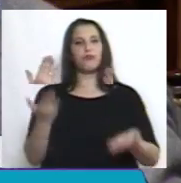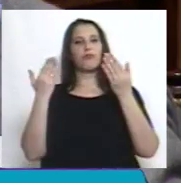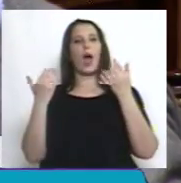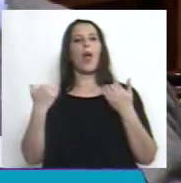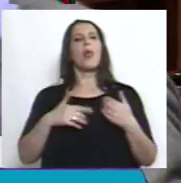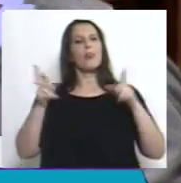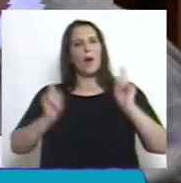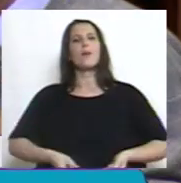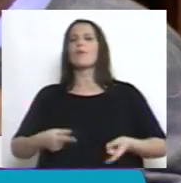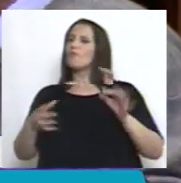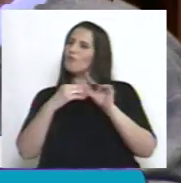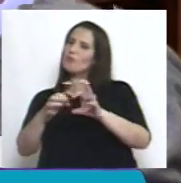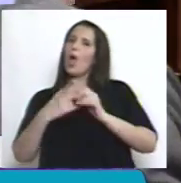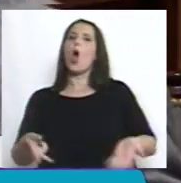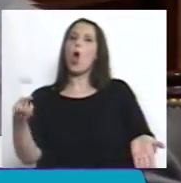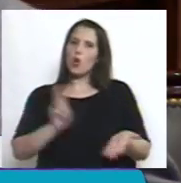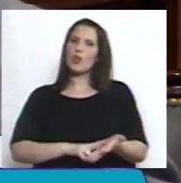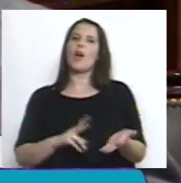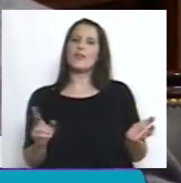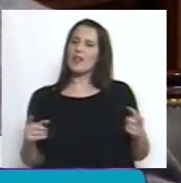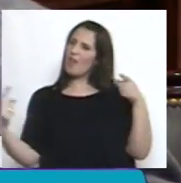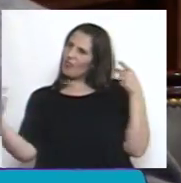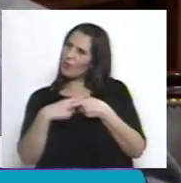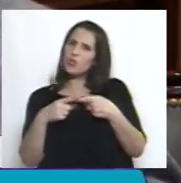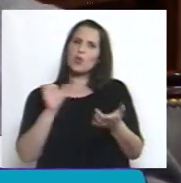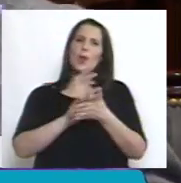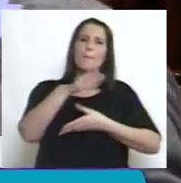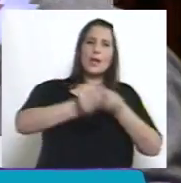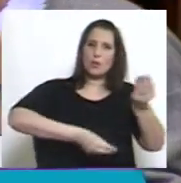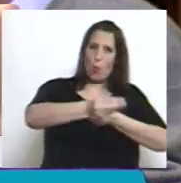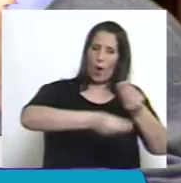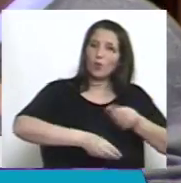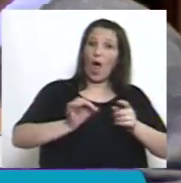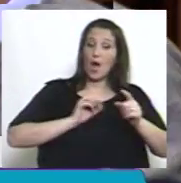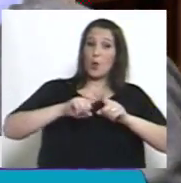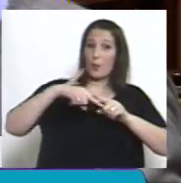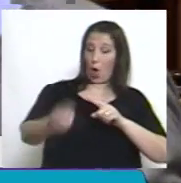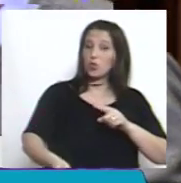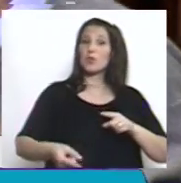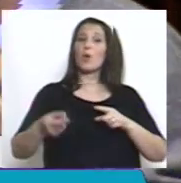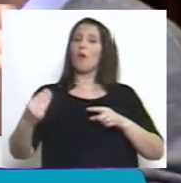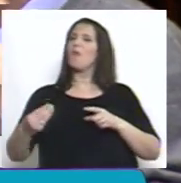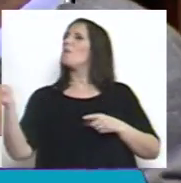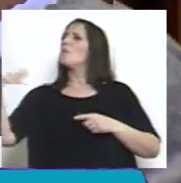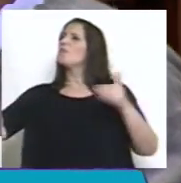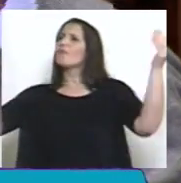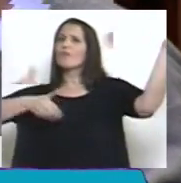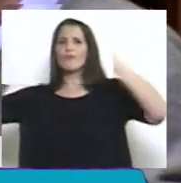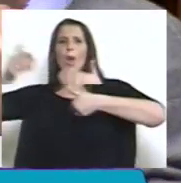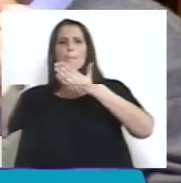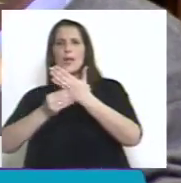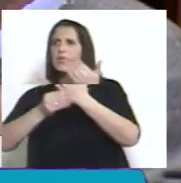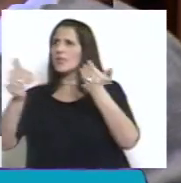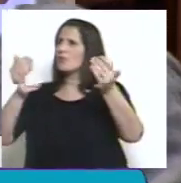volver al diálogo. También vamos a tener una discusión del presupuesto el año en el que viene en el que van a venir los ministros, van a